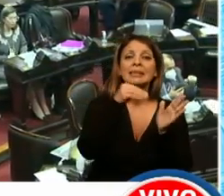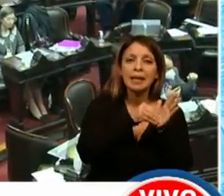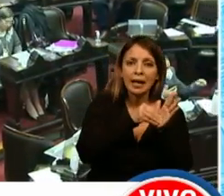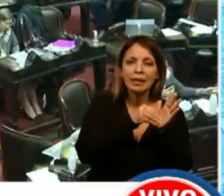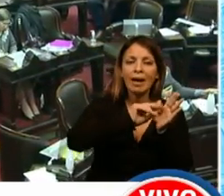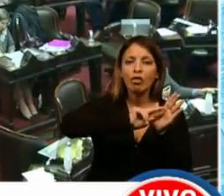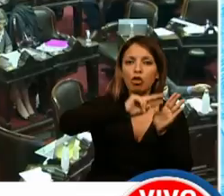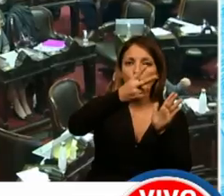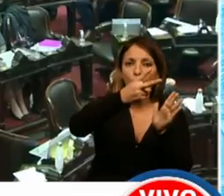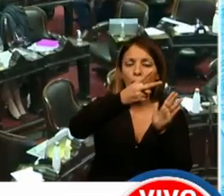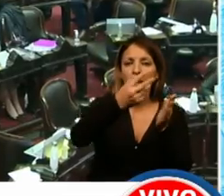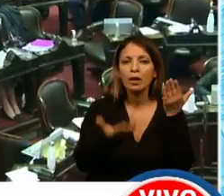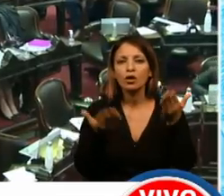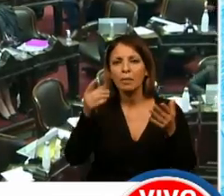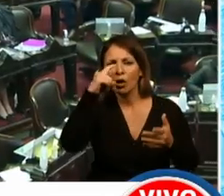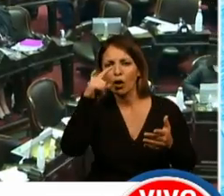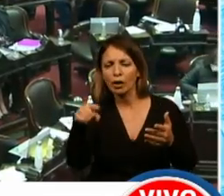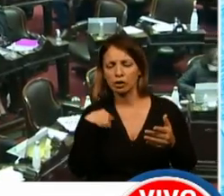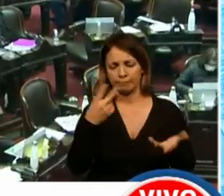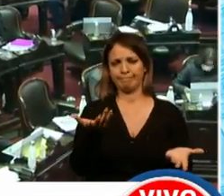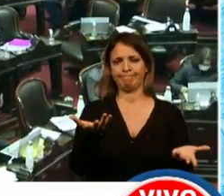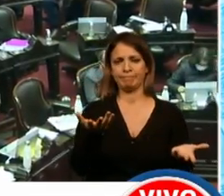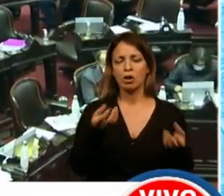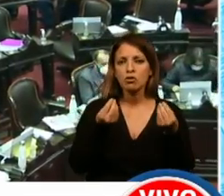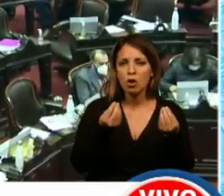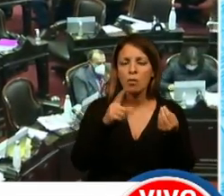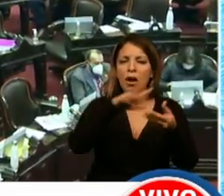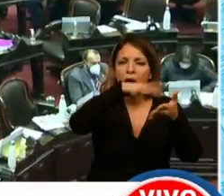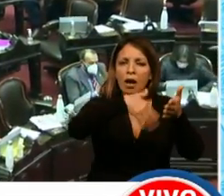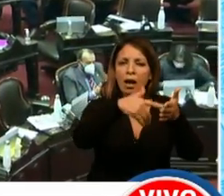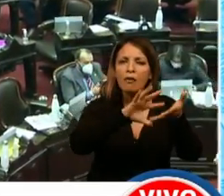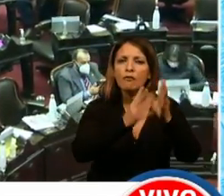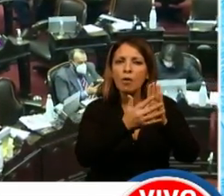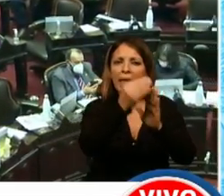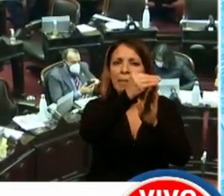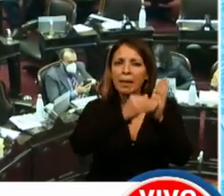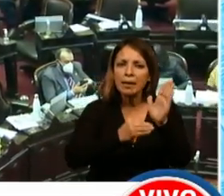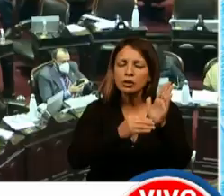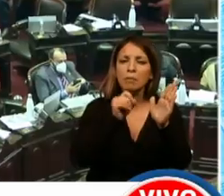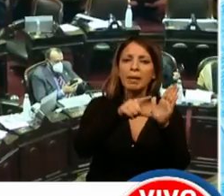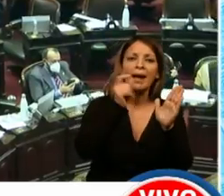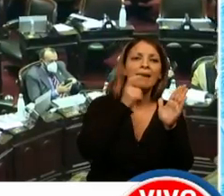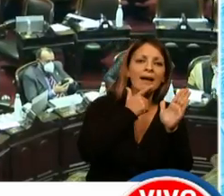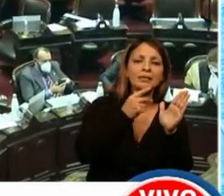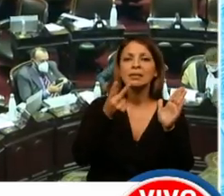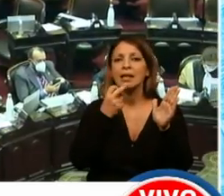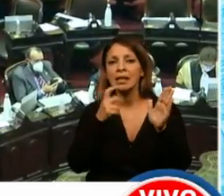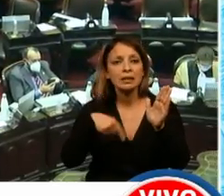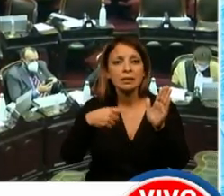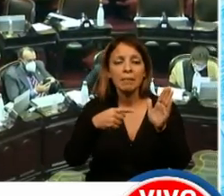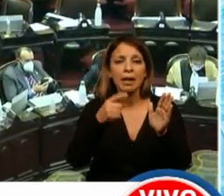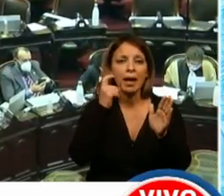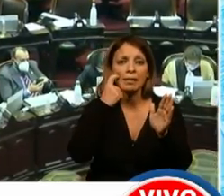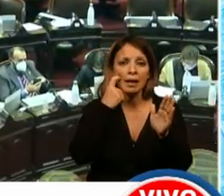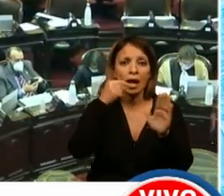de lo que cuesta en corrientes digo escucha en este esquema tarifario que tenemos en el país para el gas para la energía los entrerrianos del sur